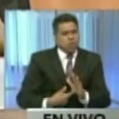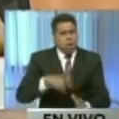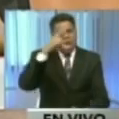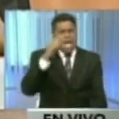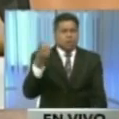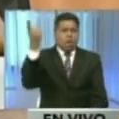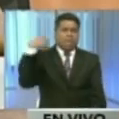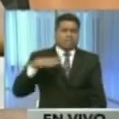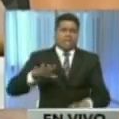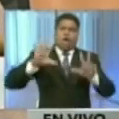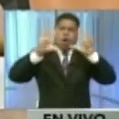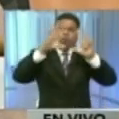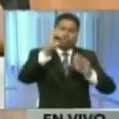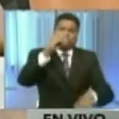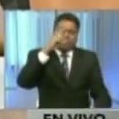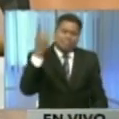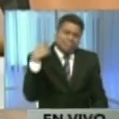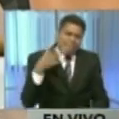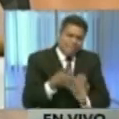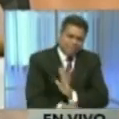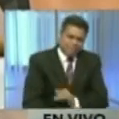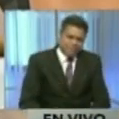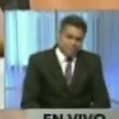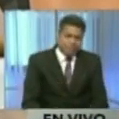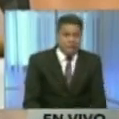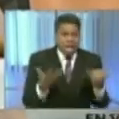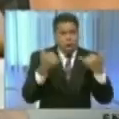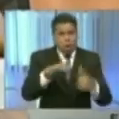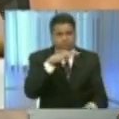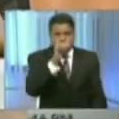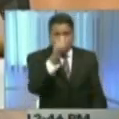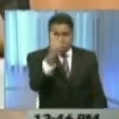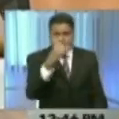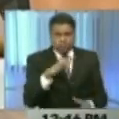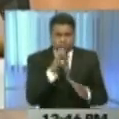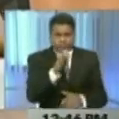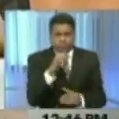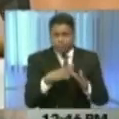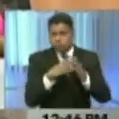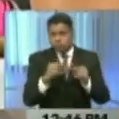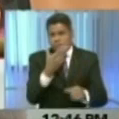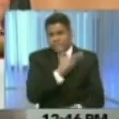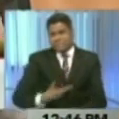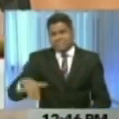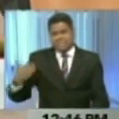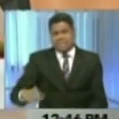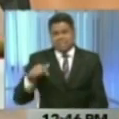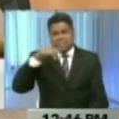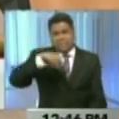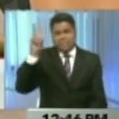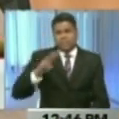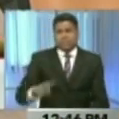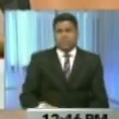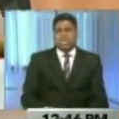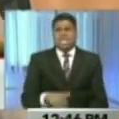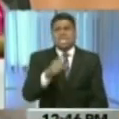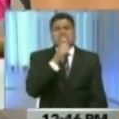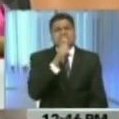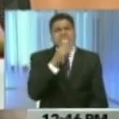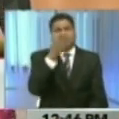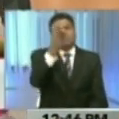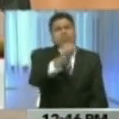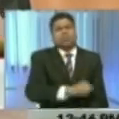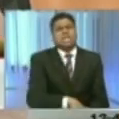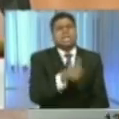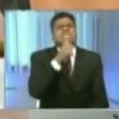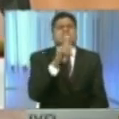80. Luego, mensaje contra el presidente de la República Bolivariana de Venezuela. ¿Quién eres tú? ¿Quién